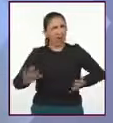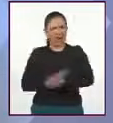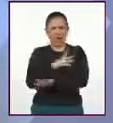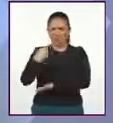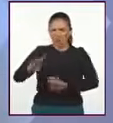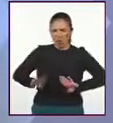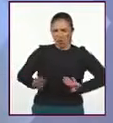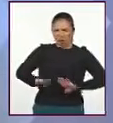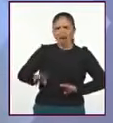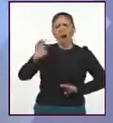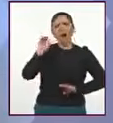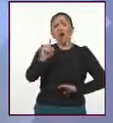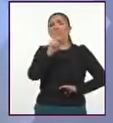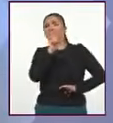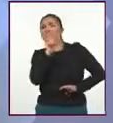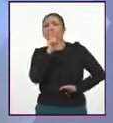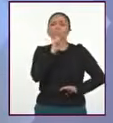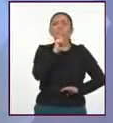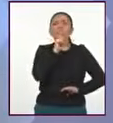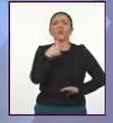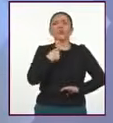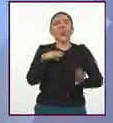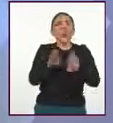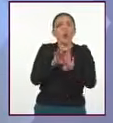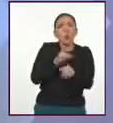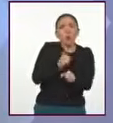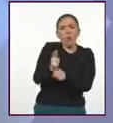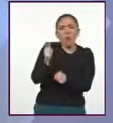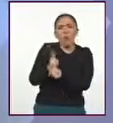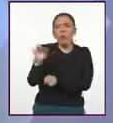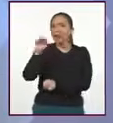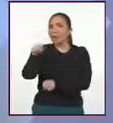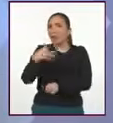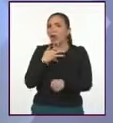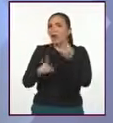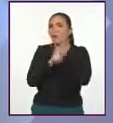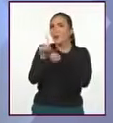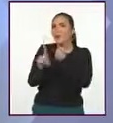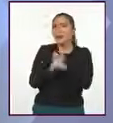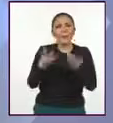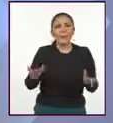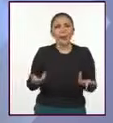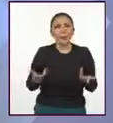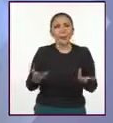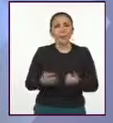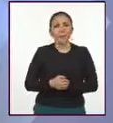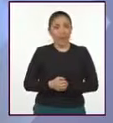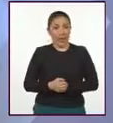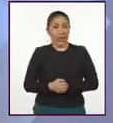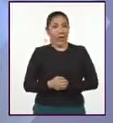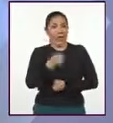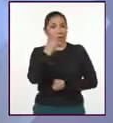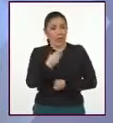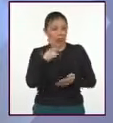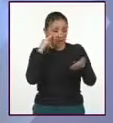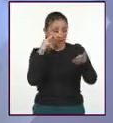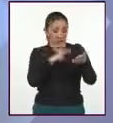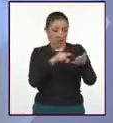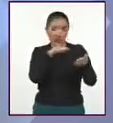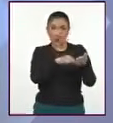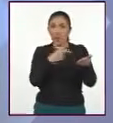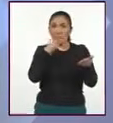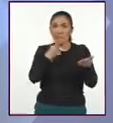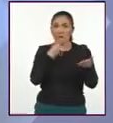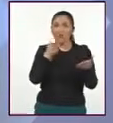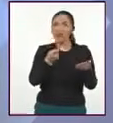se ausenta, ¿qué debo hacer para detectar posibles problemas? O sea, yo ya, por lo que entiendo de Edson Muñoz,